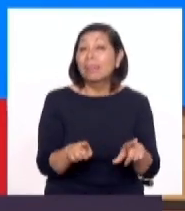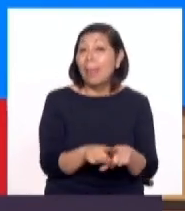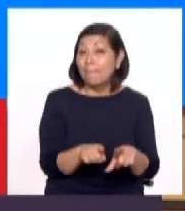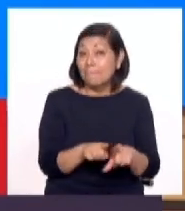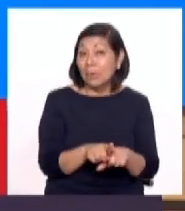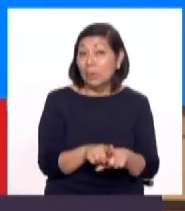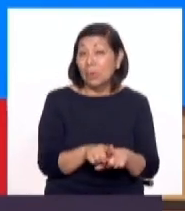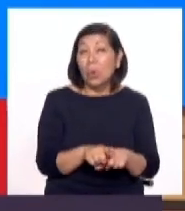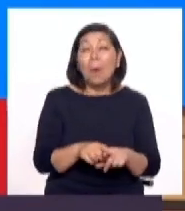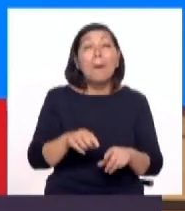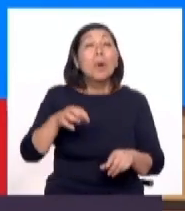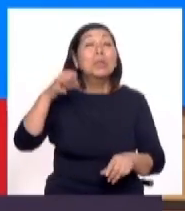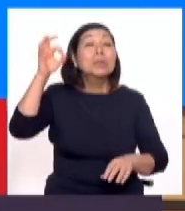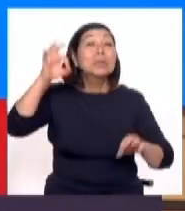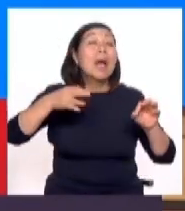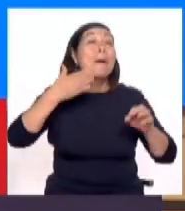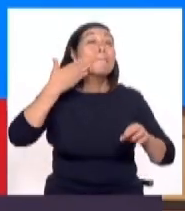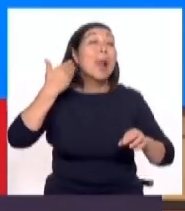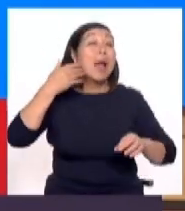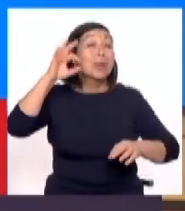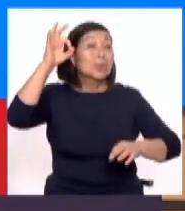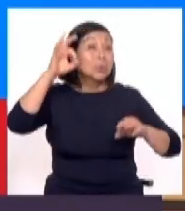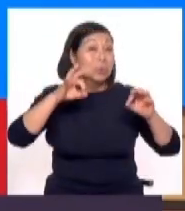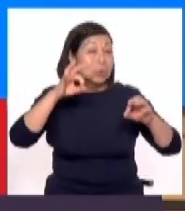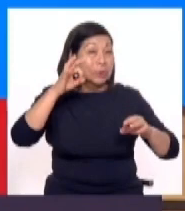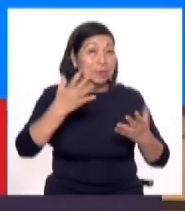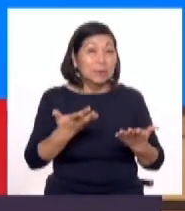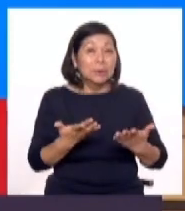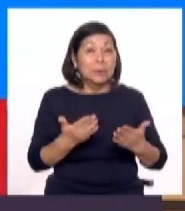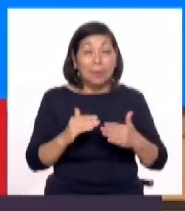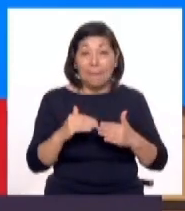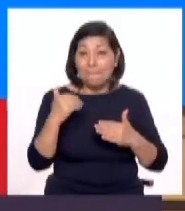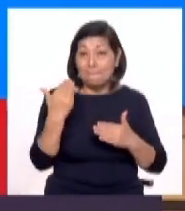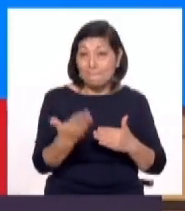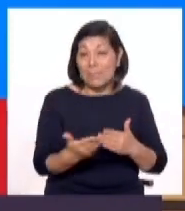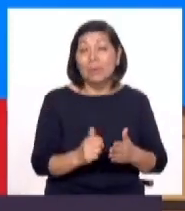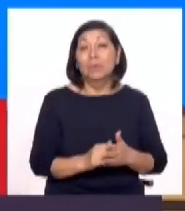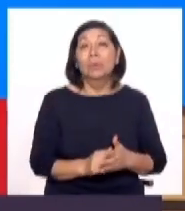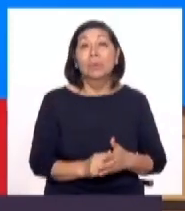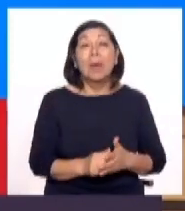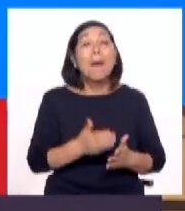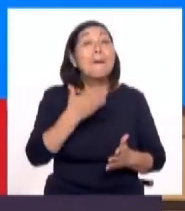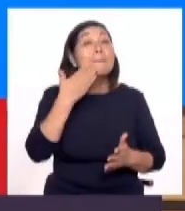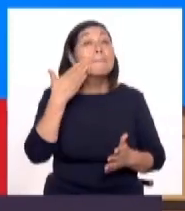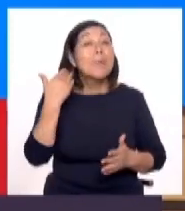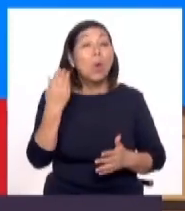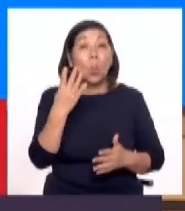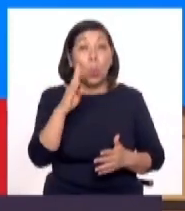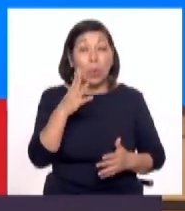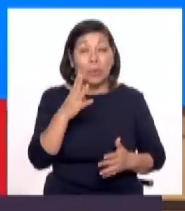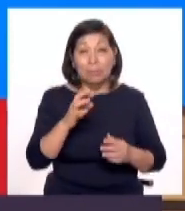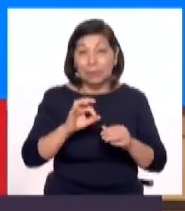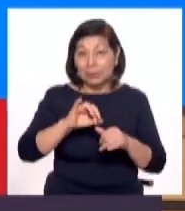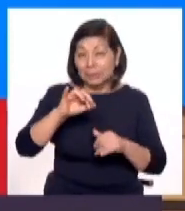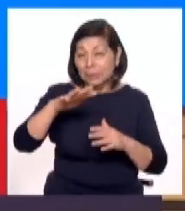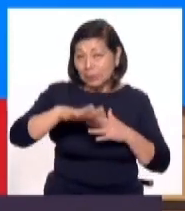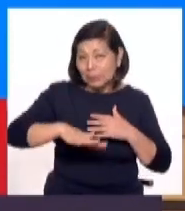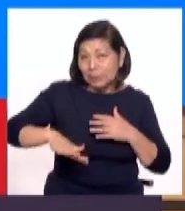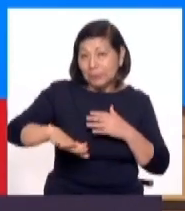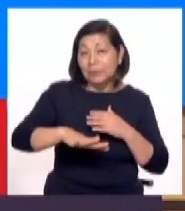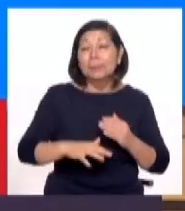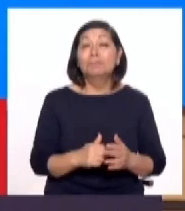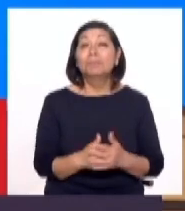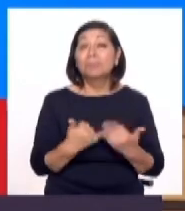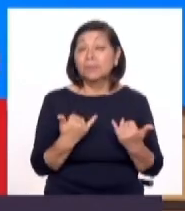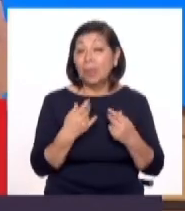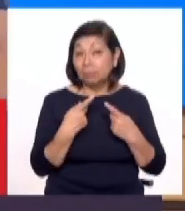presencia de granizo desde los 2800 m en adelante y nieve por encima de los 4000 m sobre nivel del mar